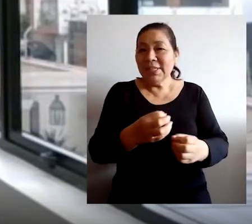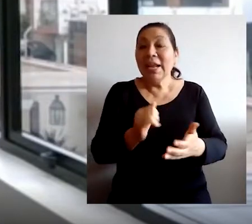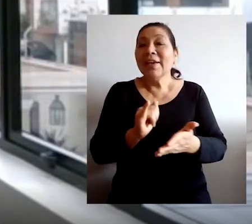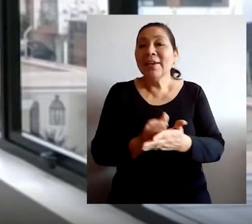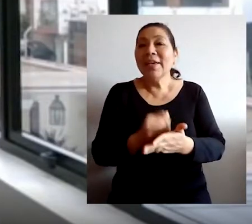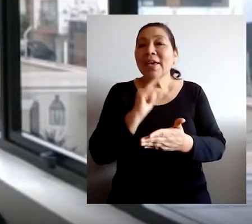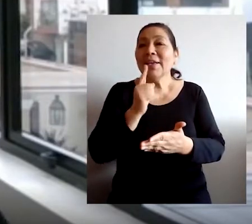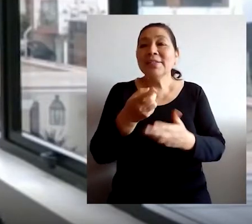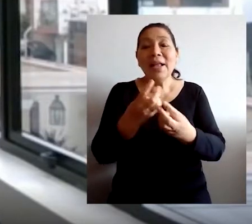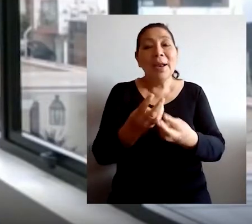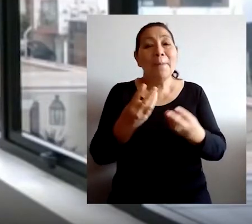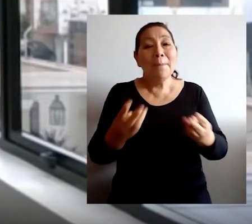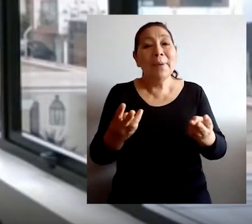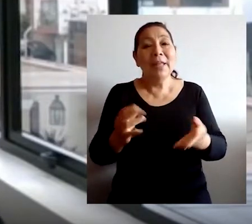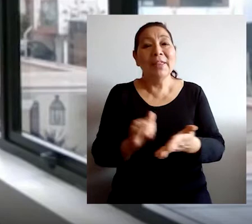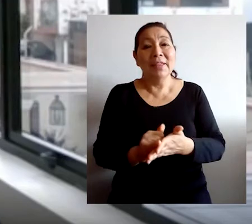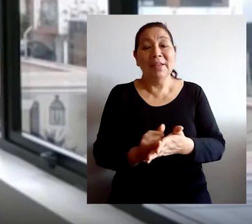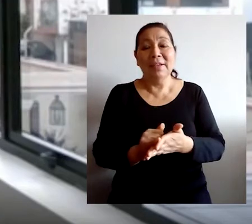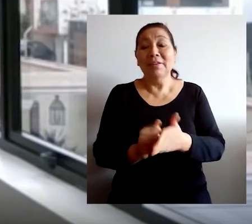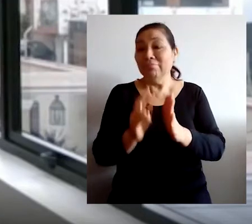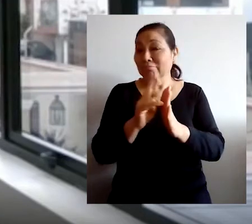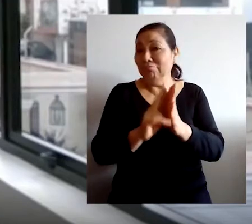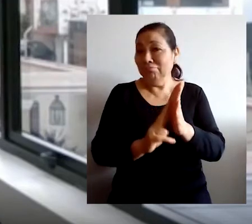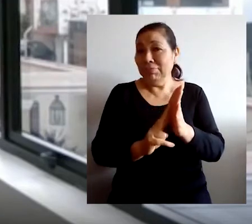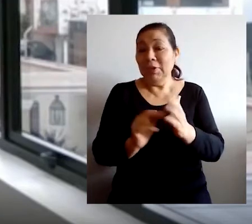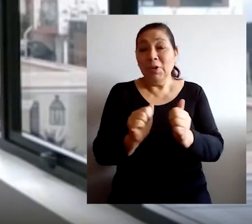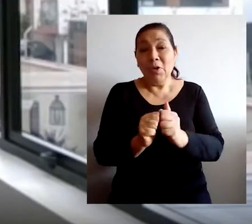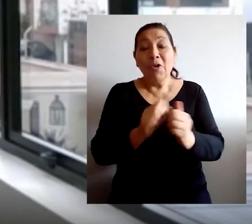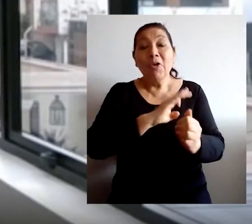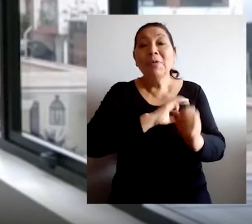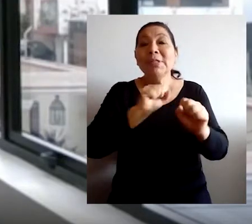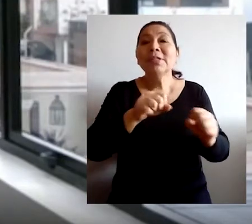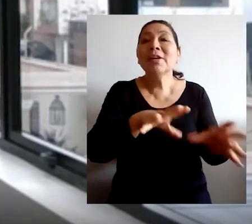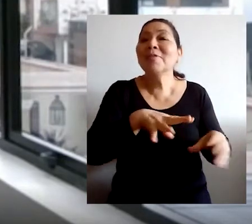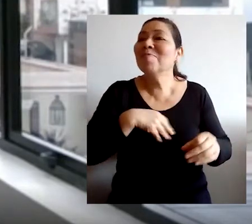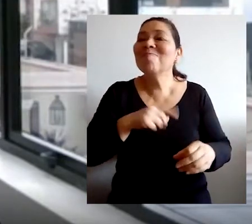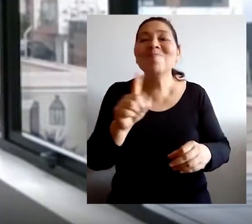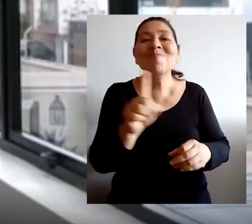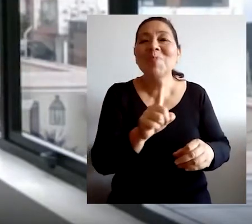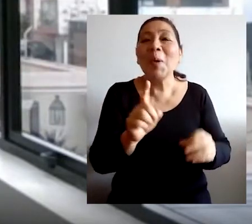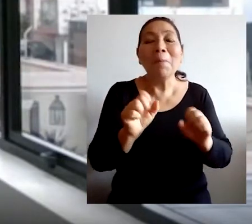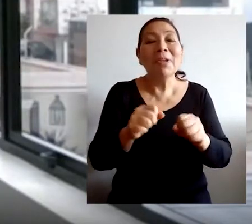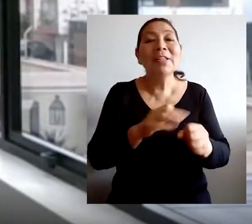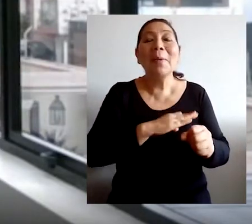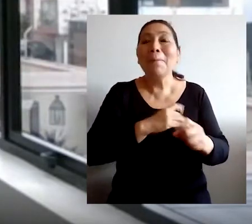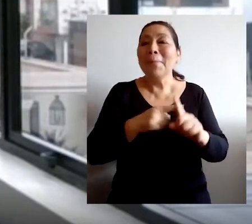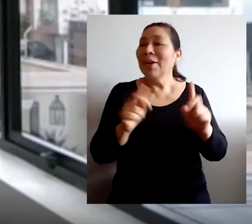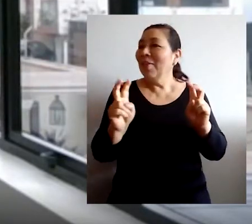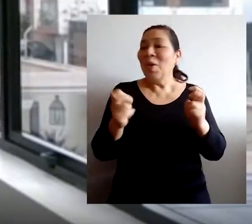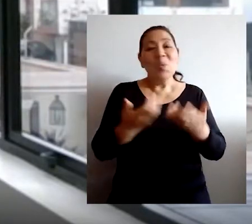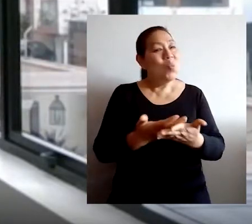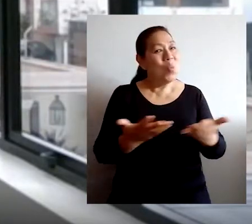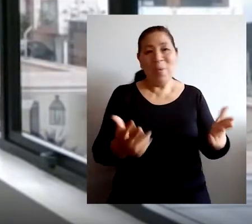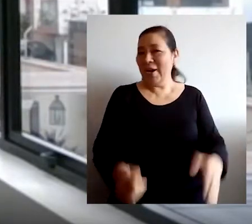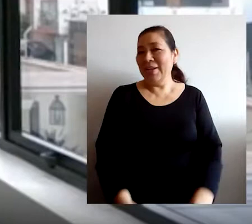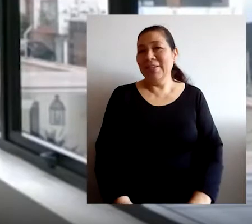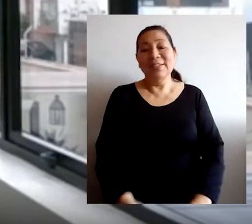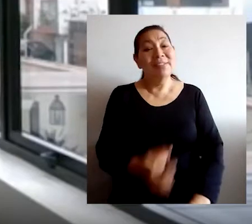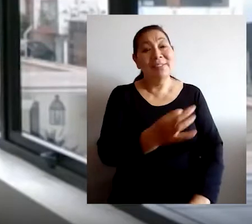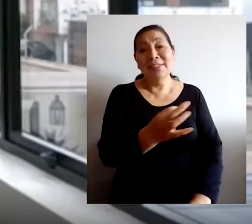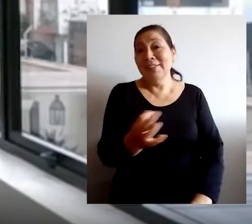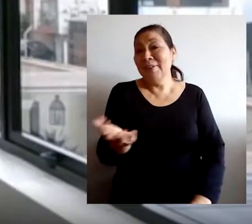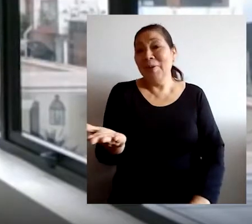que es la materia del grado. La resolución suprema, ¿confisca o no confisca? No confisca, sí confisca. Ese tema no existe,